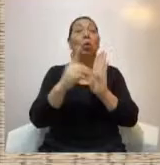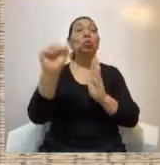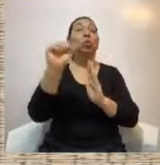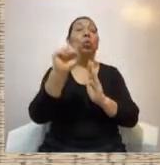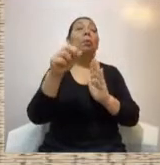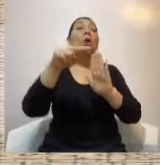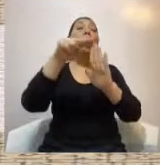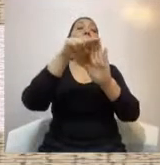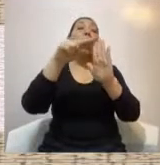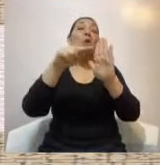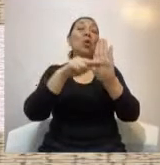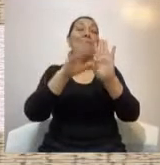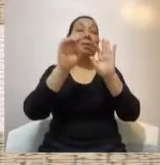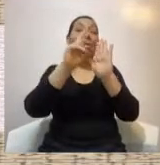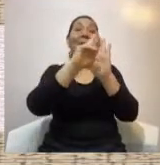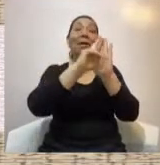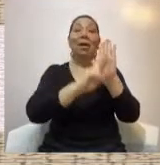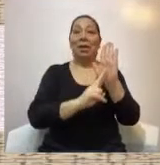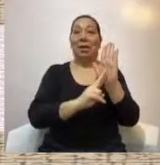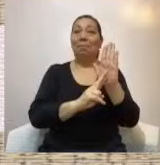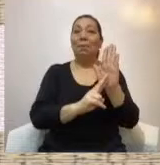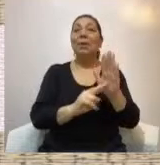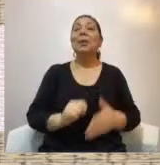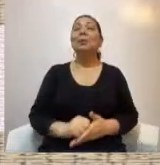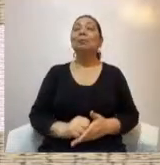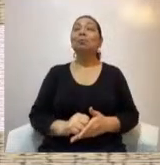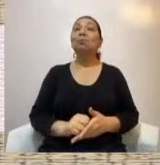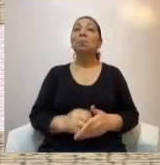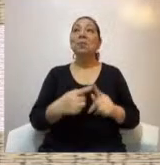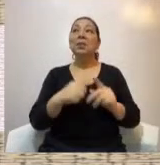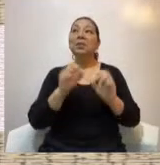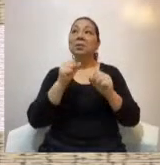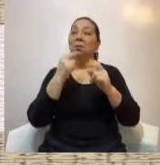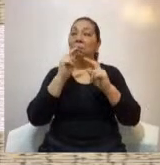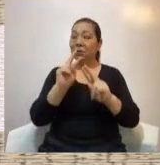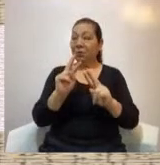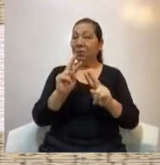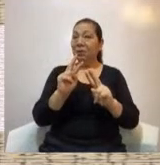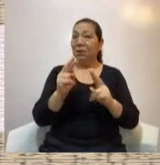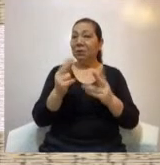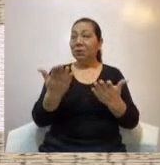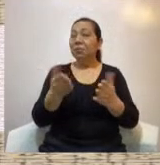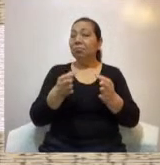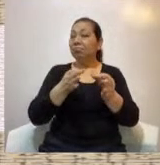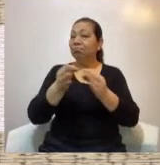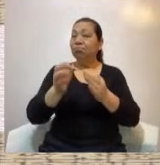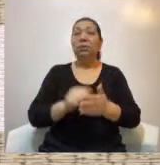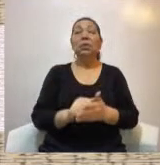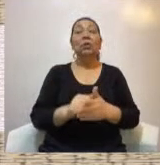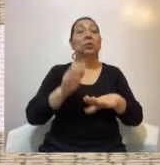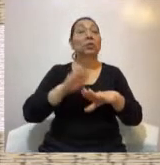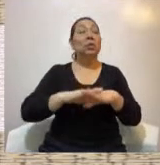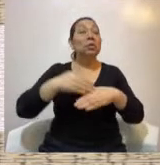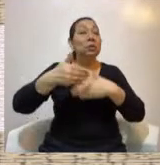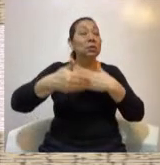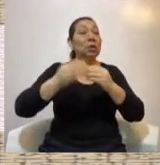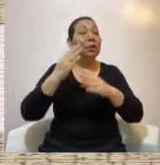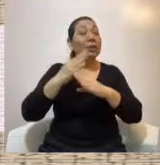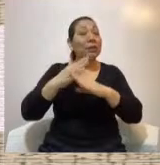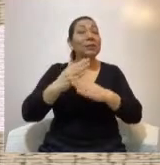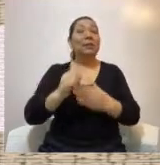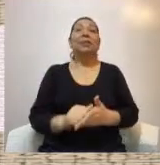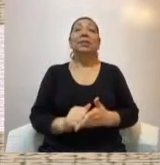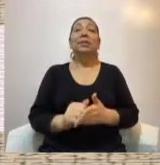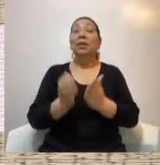supremo, es decir, es una norma reglamentaria. En ese sentido, se puede observar que el argumento sobre el cual giró